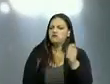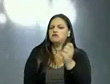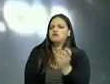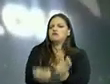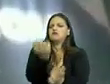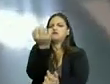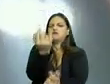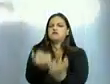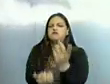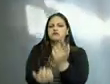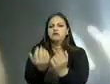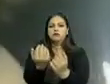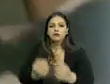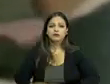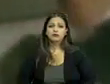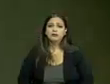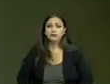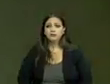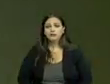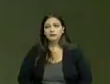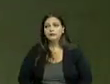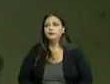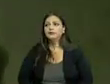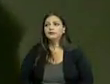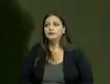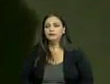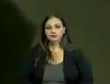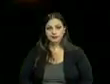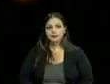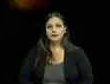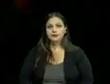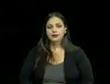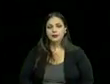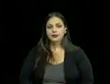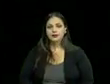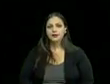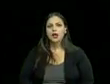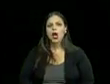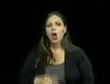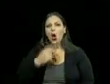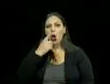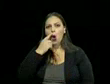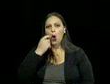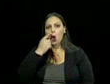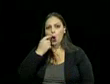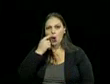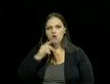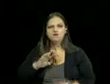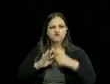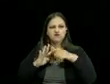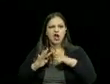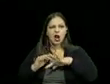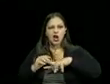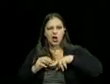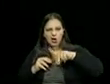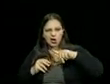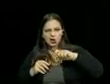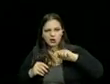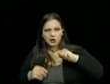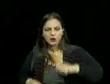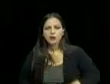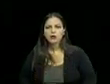los animales, se les pidió identificación, mismos que no pudieron hacerlo. Pero no pudieron justificar, querían justificar, pero no prácticamente no.